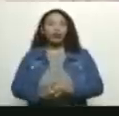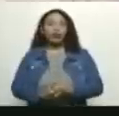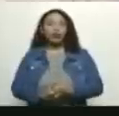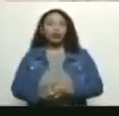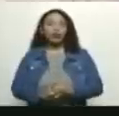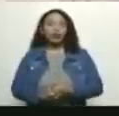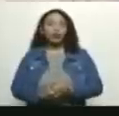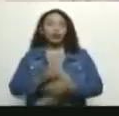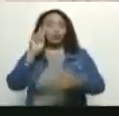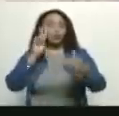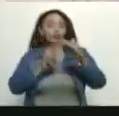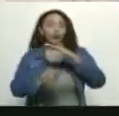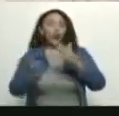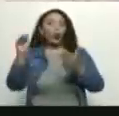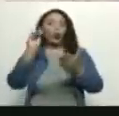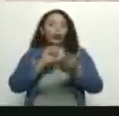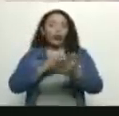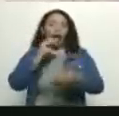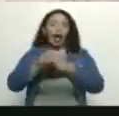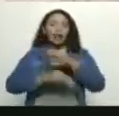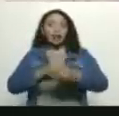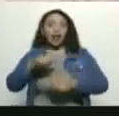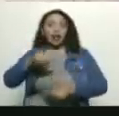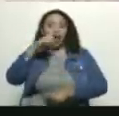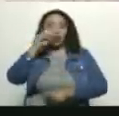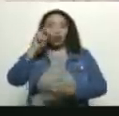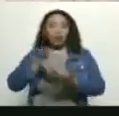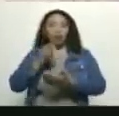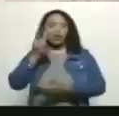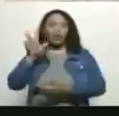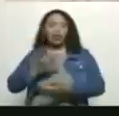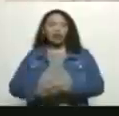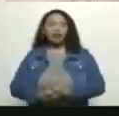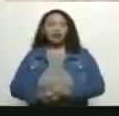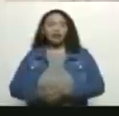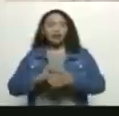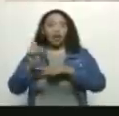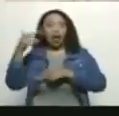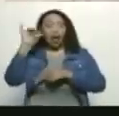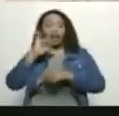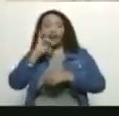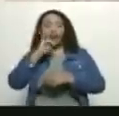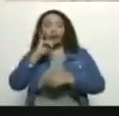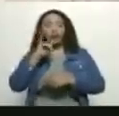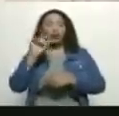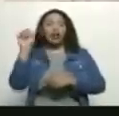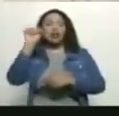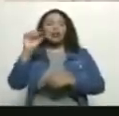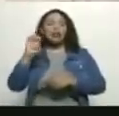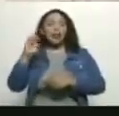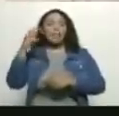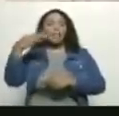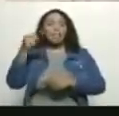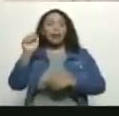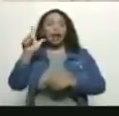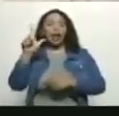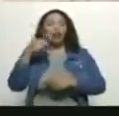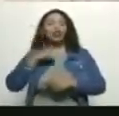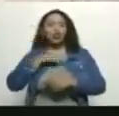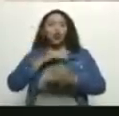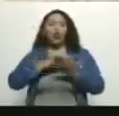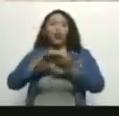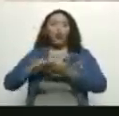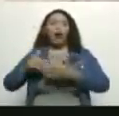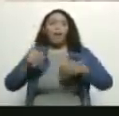una proyección de volver a hacerlo este año 2023. Allí están los datos de la CEPAL. Nos estamos recuperando con nuestros